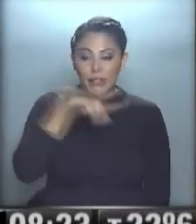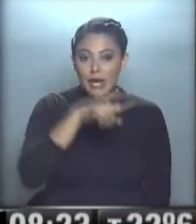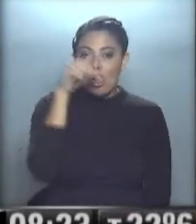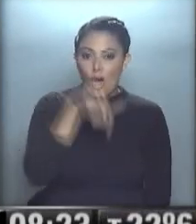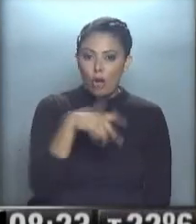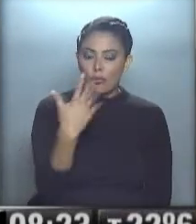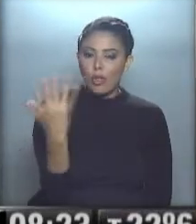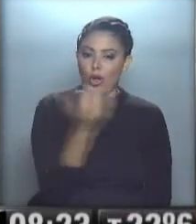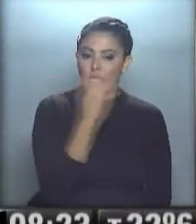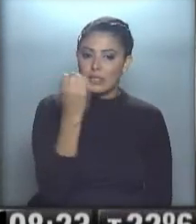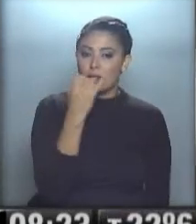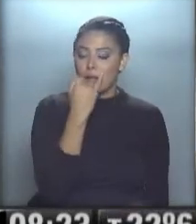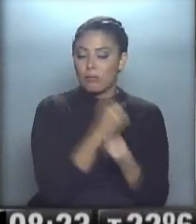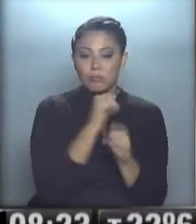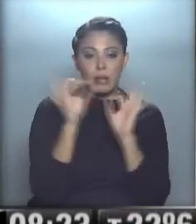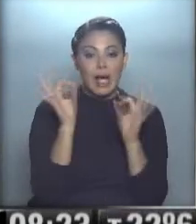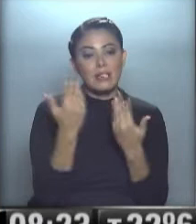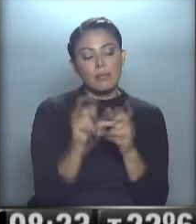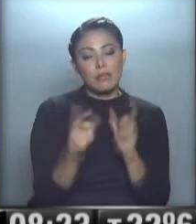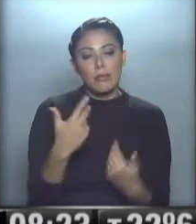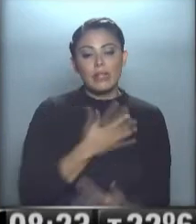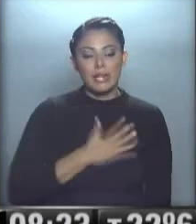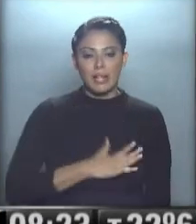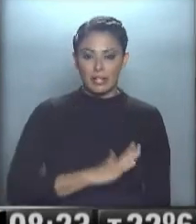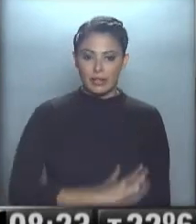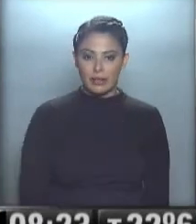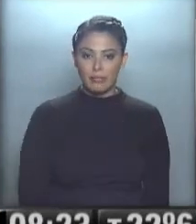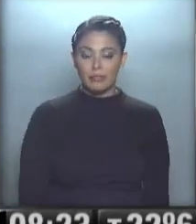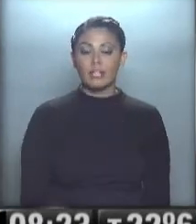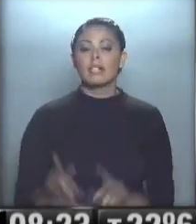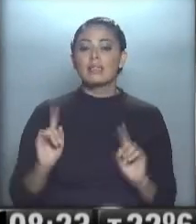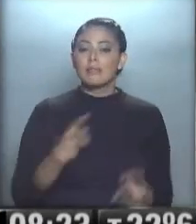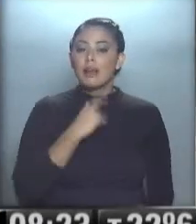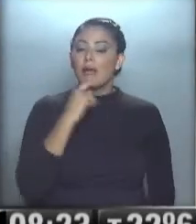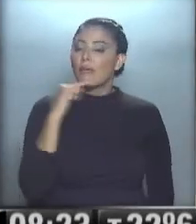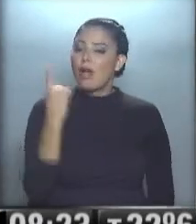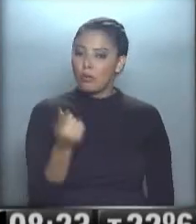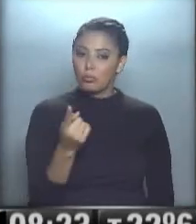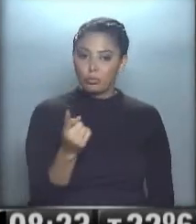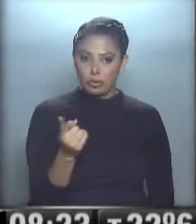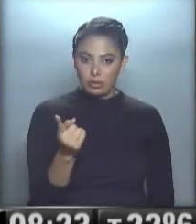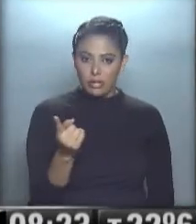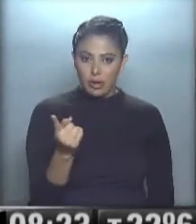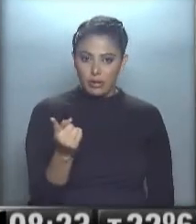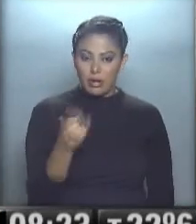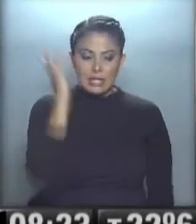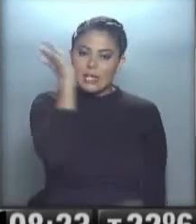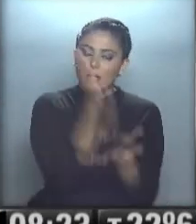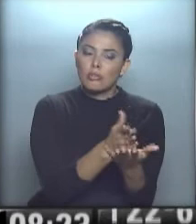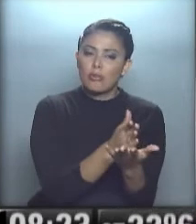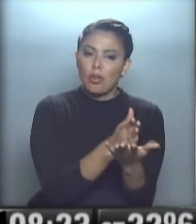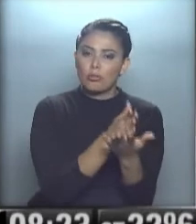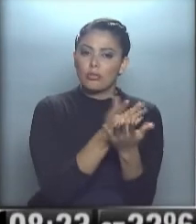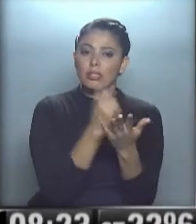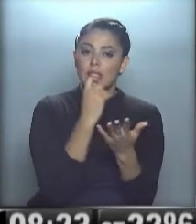de hoy, listo, para que la gente se quede tranquila. Y por otro lado, quería preguntarles cuáles van a ser las sanciones